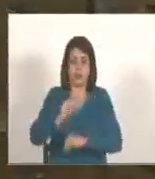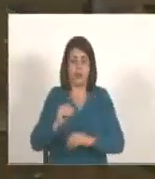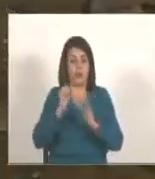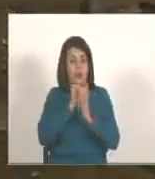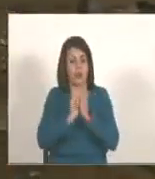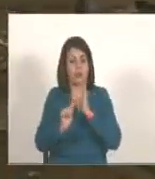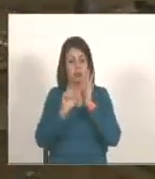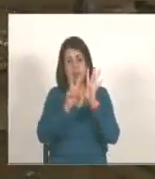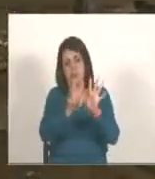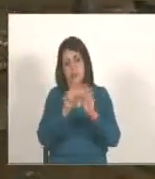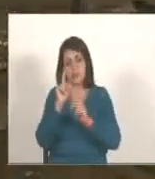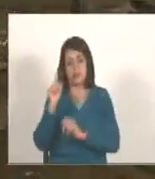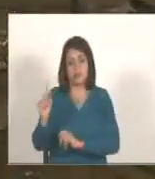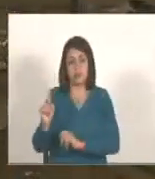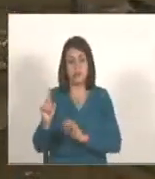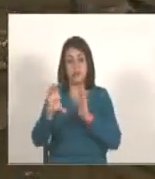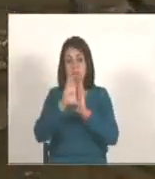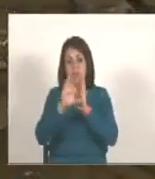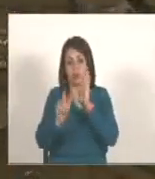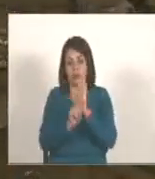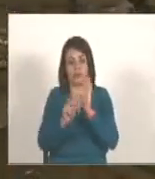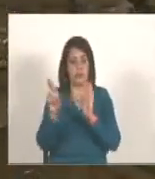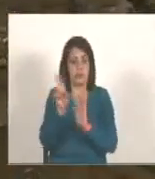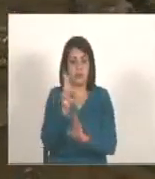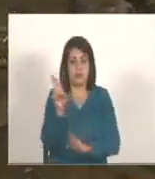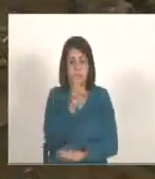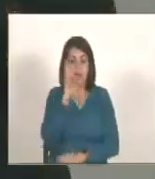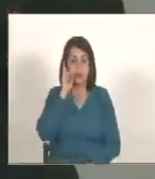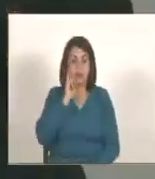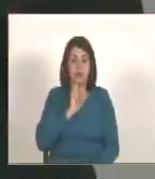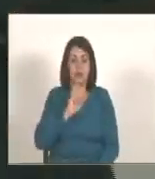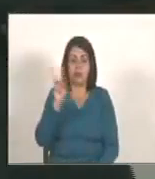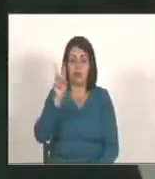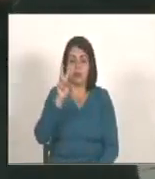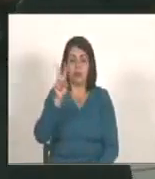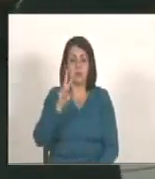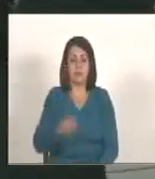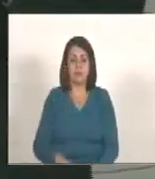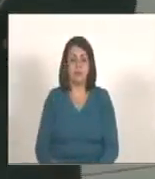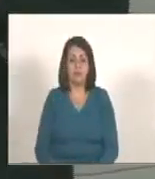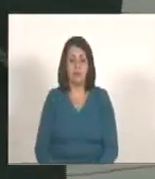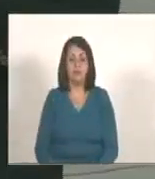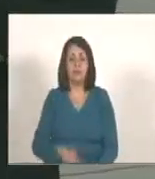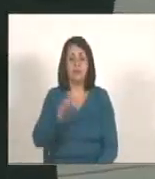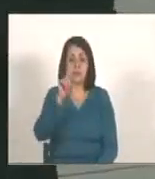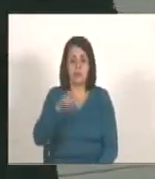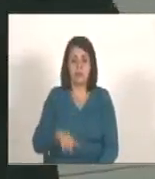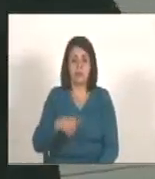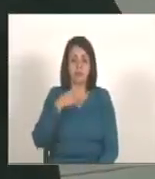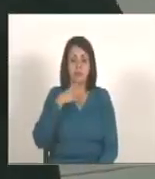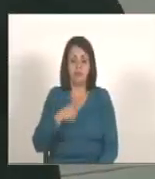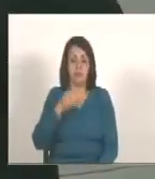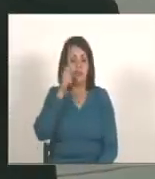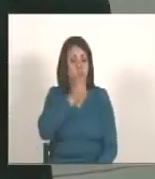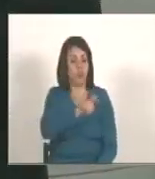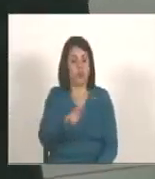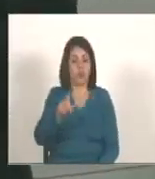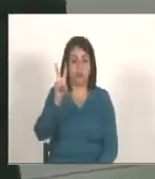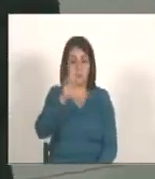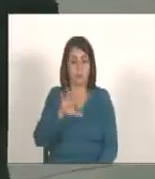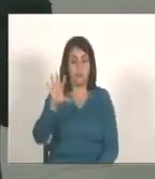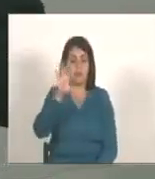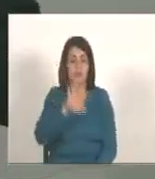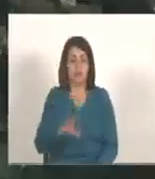el artículo 71 de la Constitución de la República Bolivariana de Venezuela, para que el pueblo de